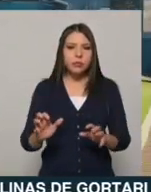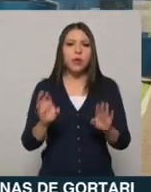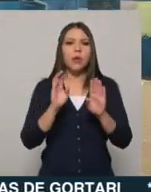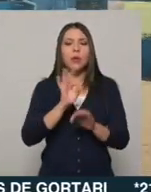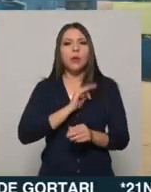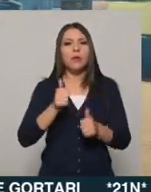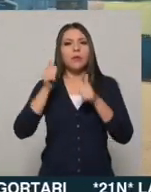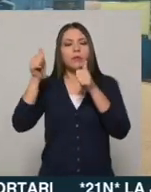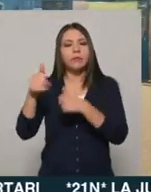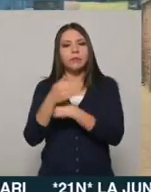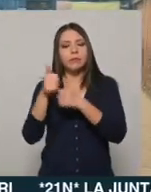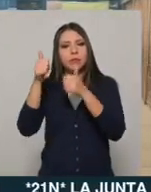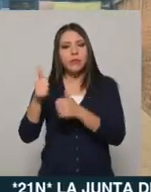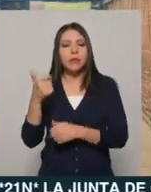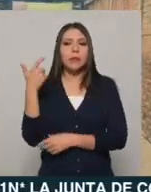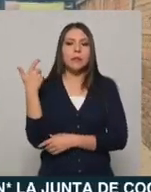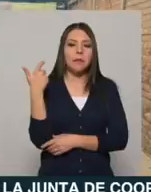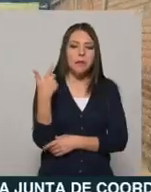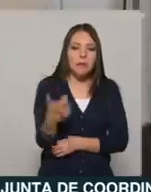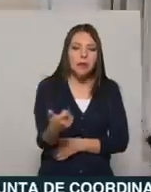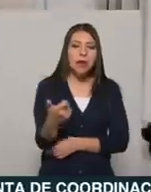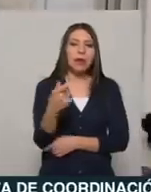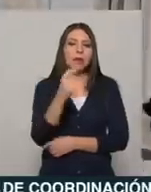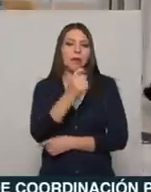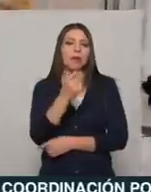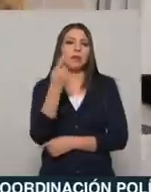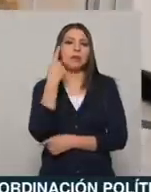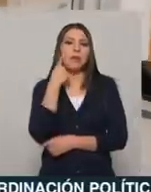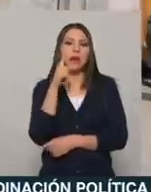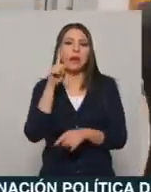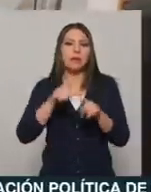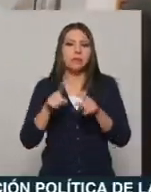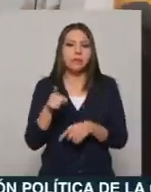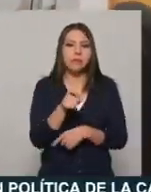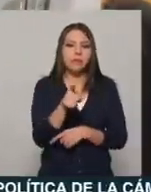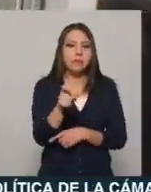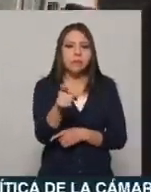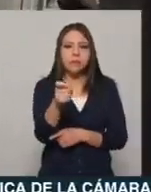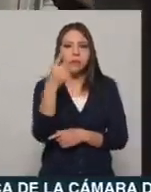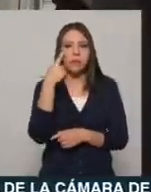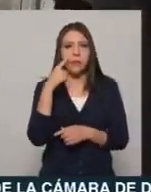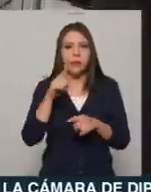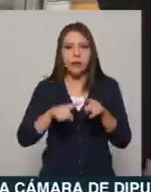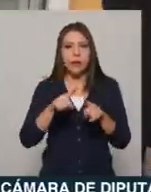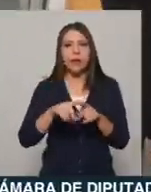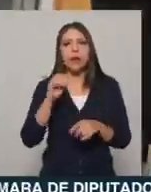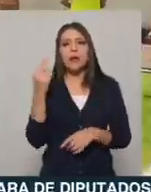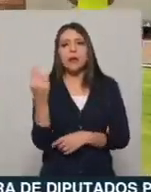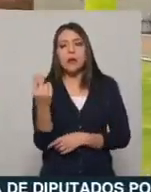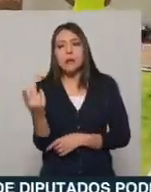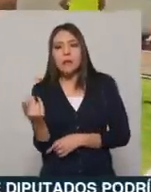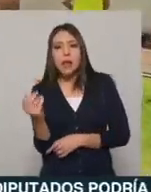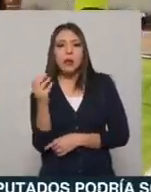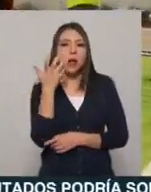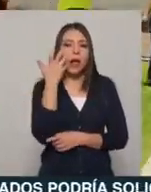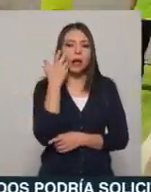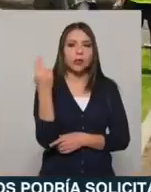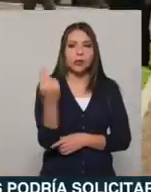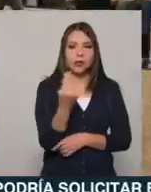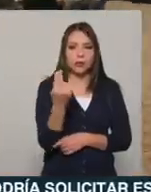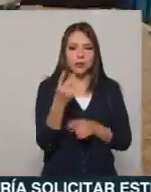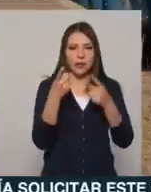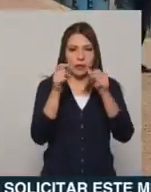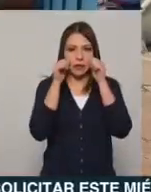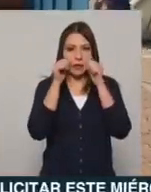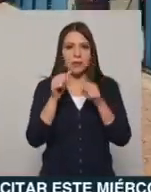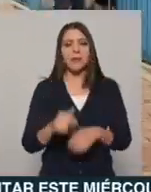básica, vacunas, desparasitación y toda la medicina preventiva que un perrito o gatito requiera. También